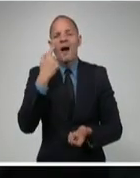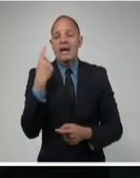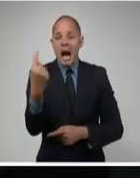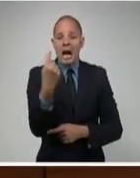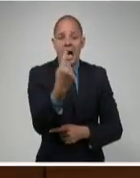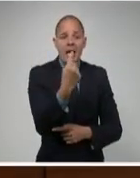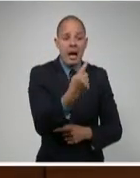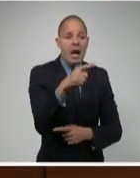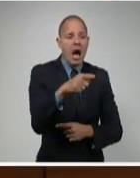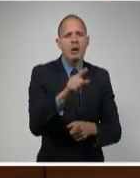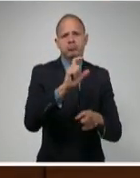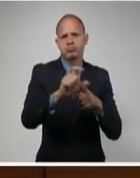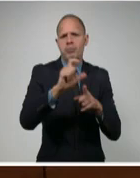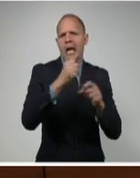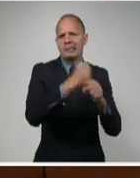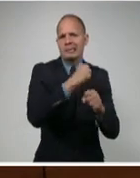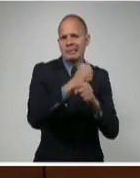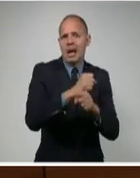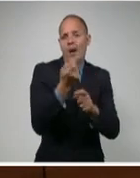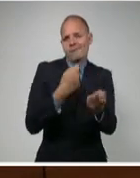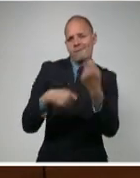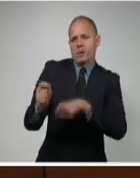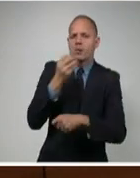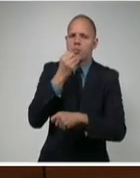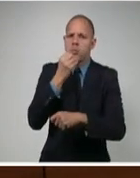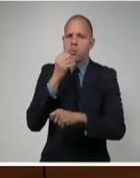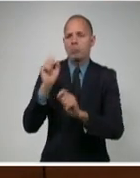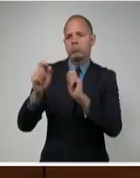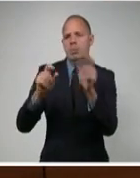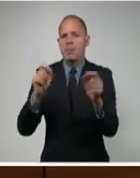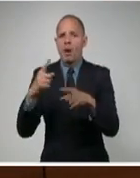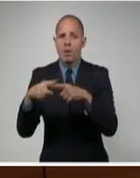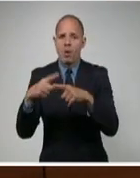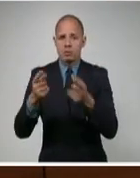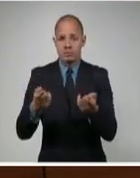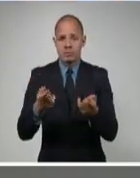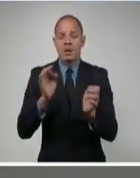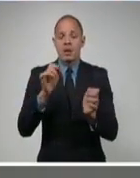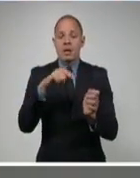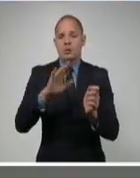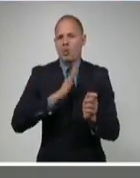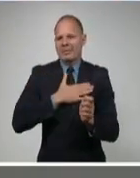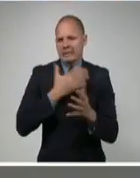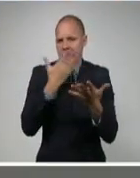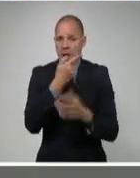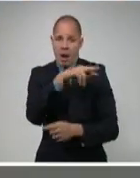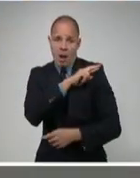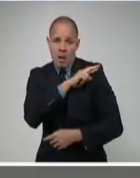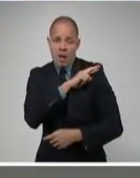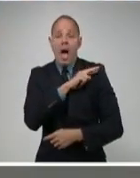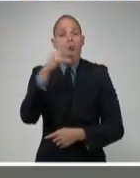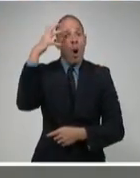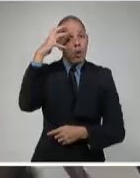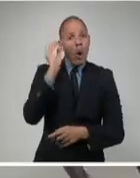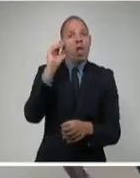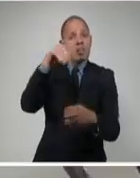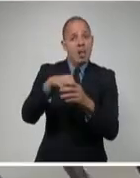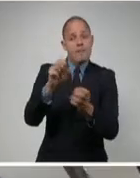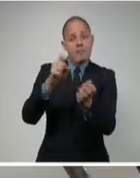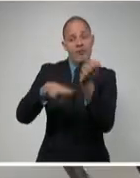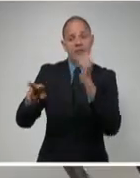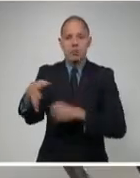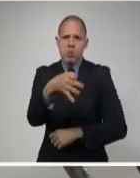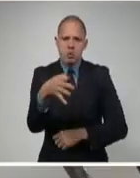unidades. Asimismo, corresponde a los gobiernos municipales y al provincial lograr una buena planificación. Y entonces